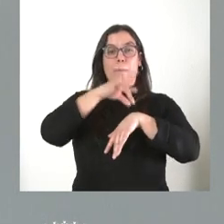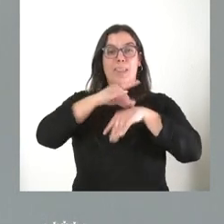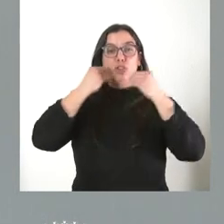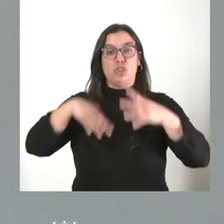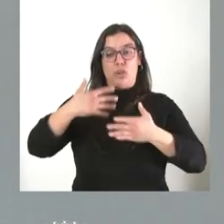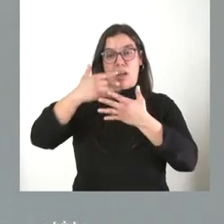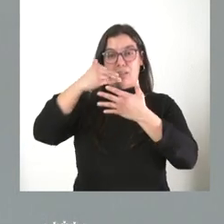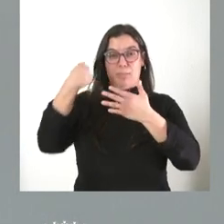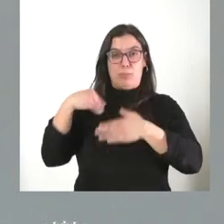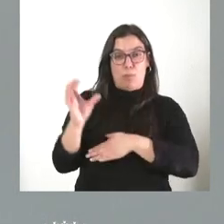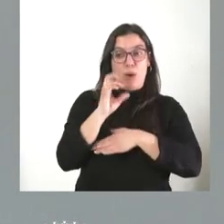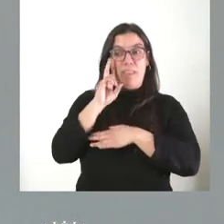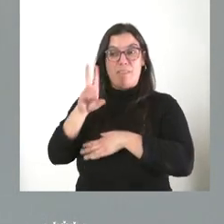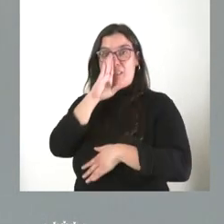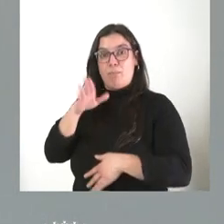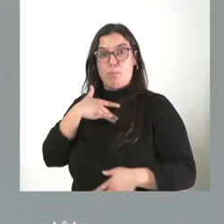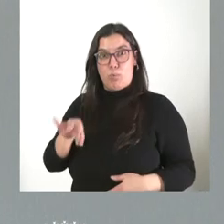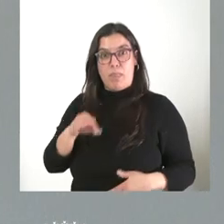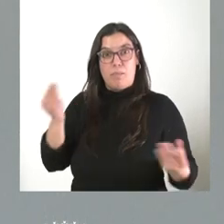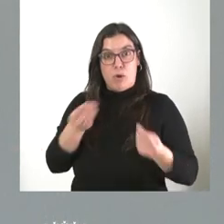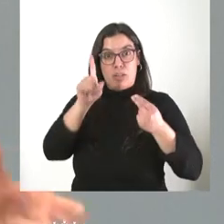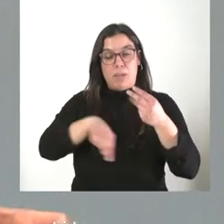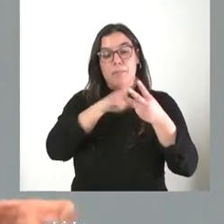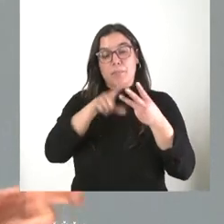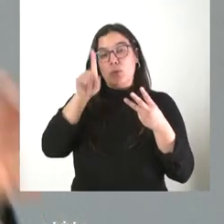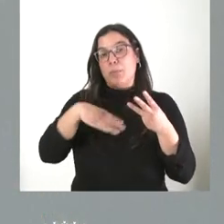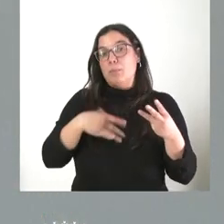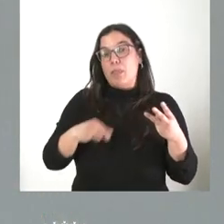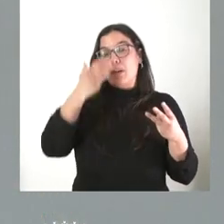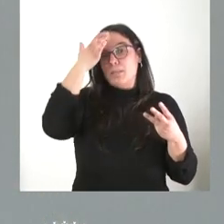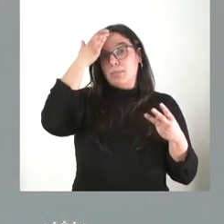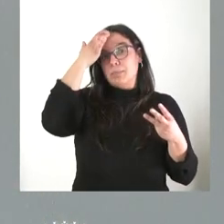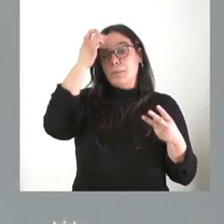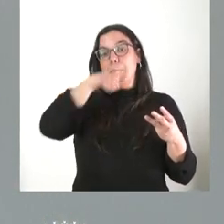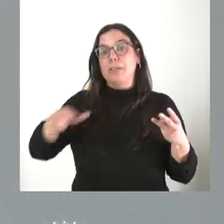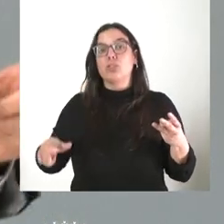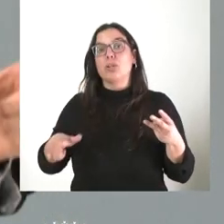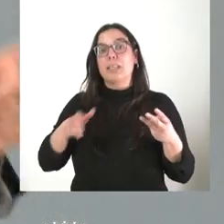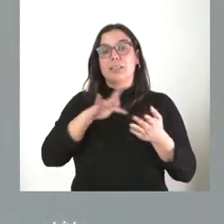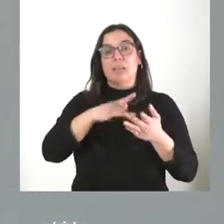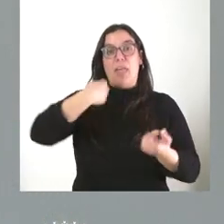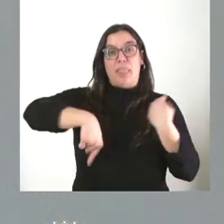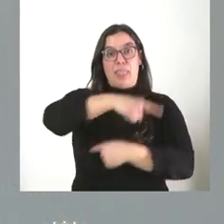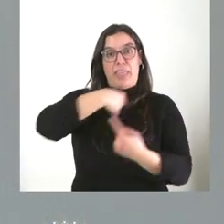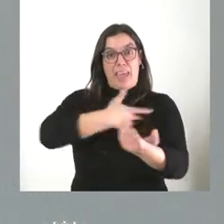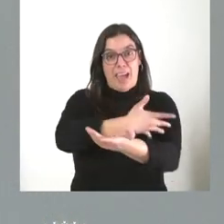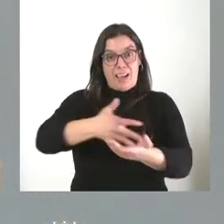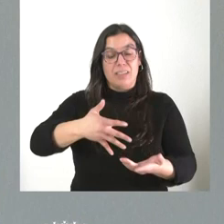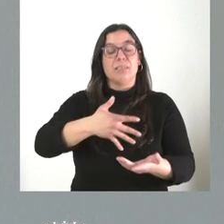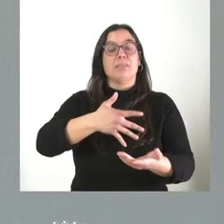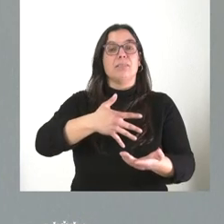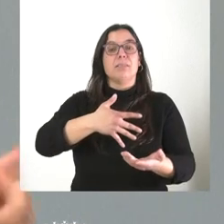móviles sanitarias o cuando hablamos por ejemplo de la posibilidad de que las personas que son objeto de diálisis los sean en el ámbito de su domicilio